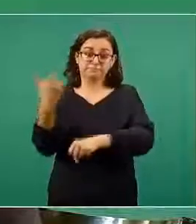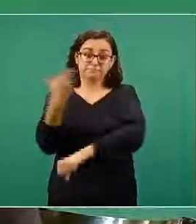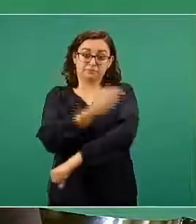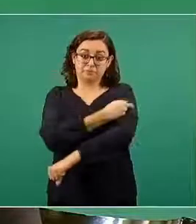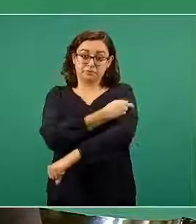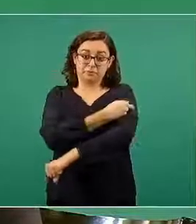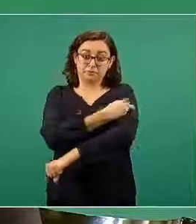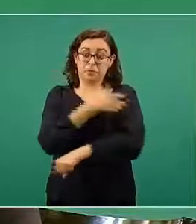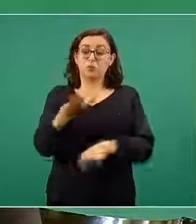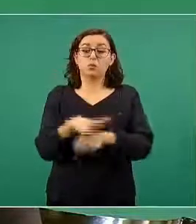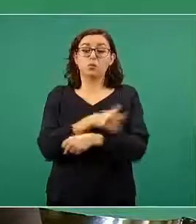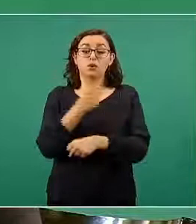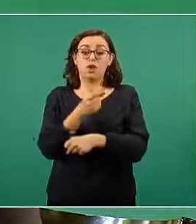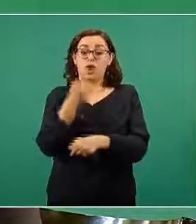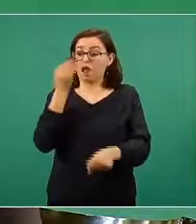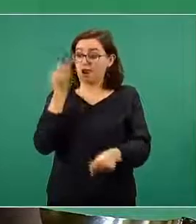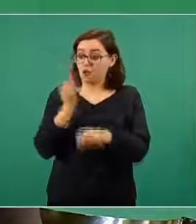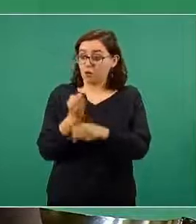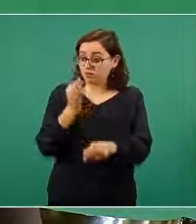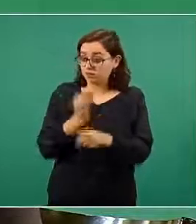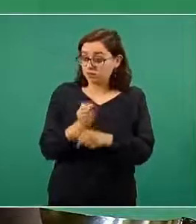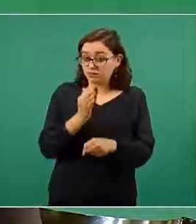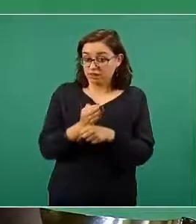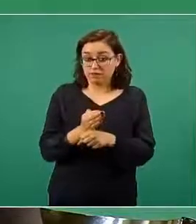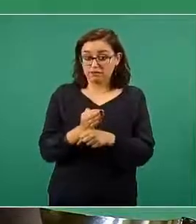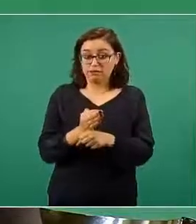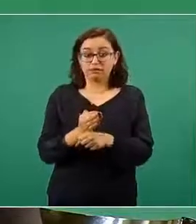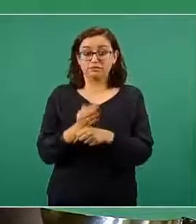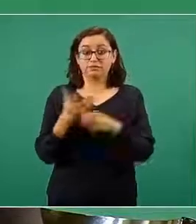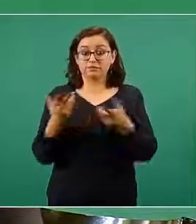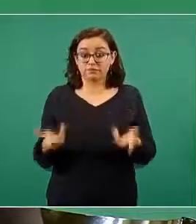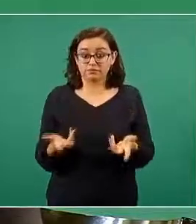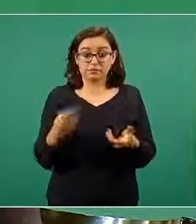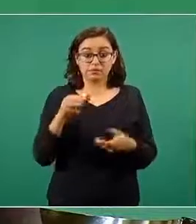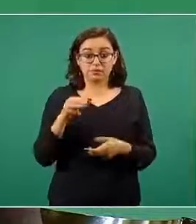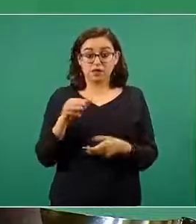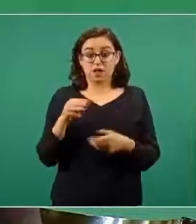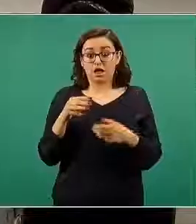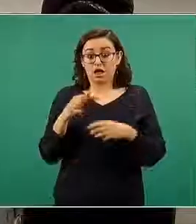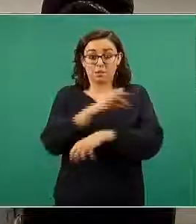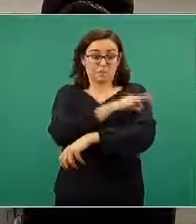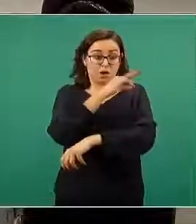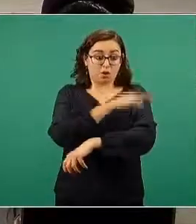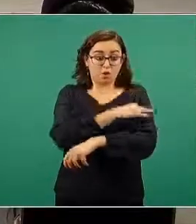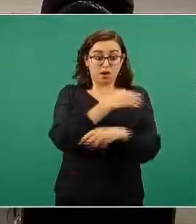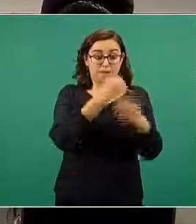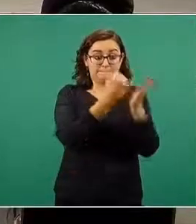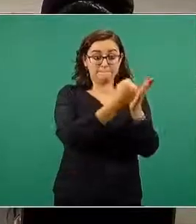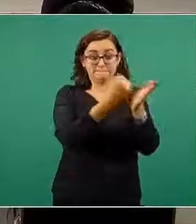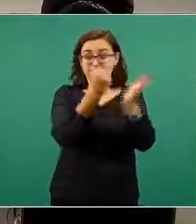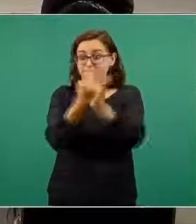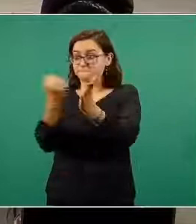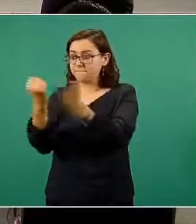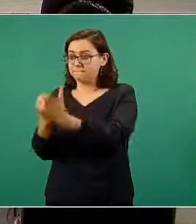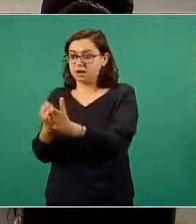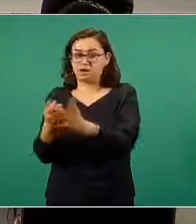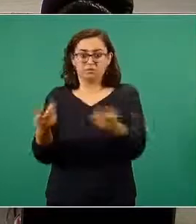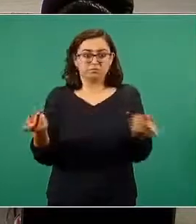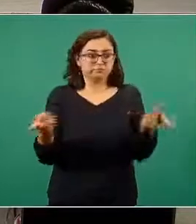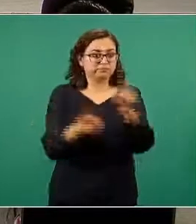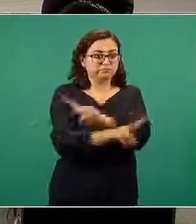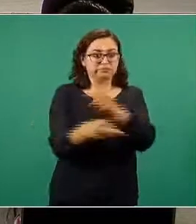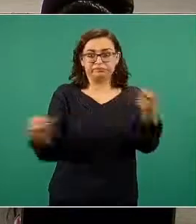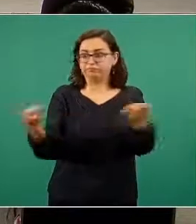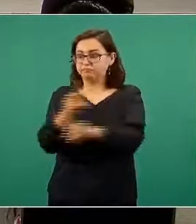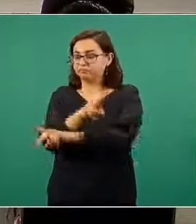hasta el momento no hay una indicación de poder combinar diferentes marcas de